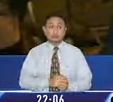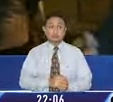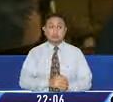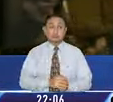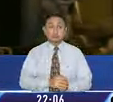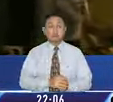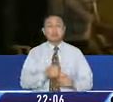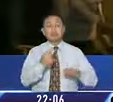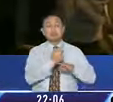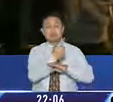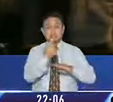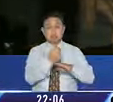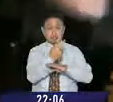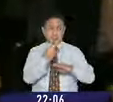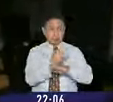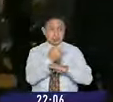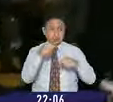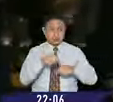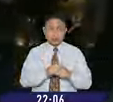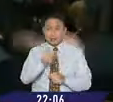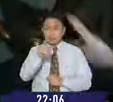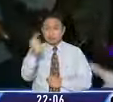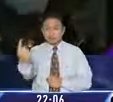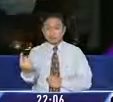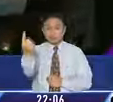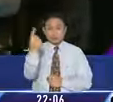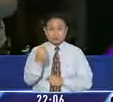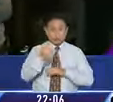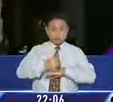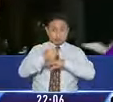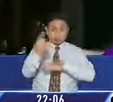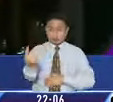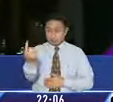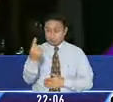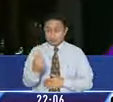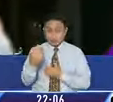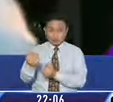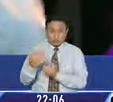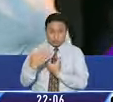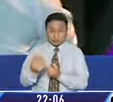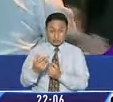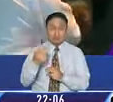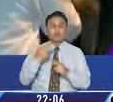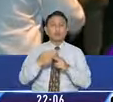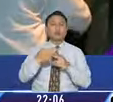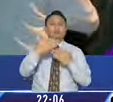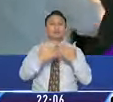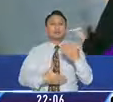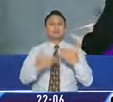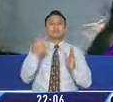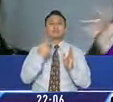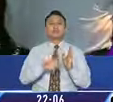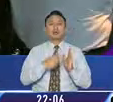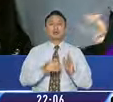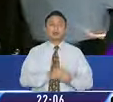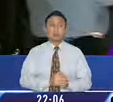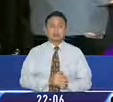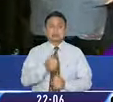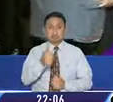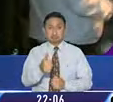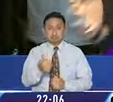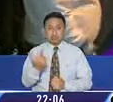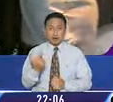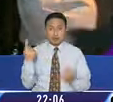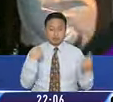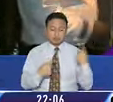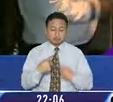durante algunas horas a la espera de que alguien salga, de que alguna autoridad salga y les dé las listas oficiales. ¿Qué pasó con sus familiares? Si están heridos tal vez, o